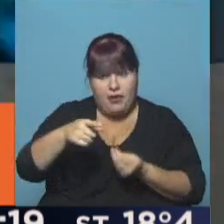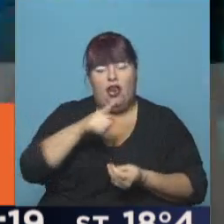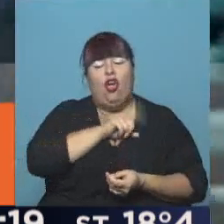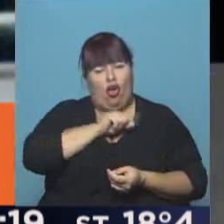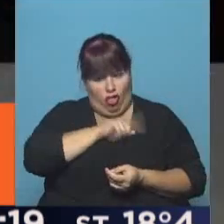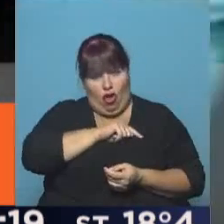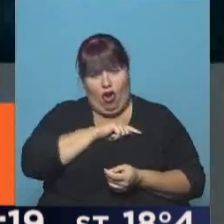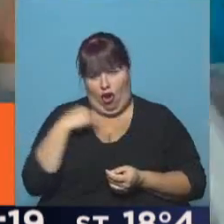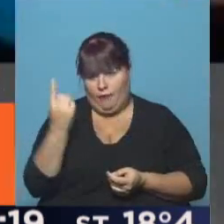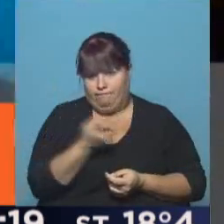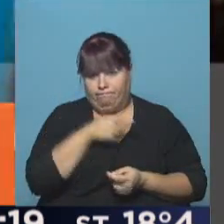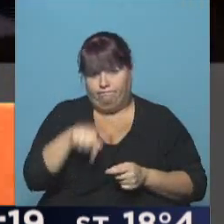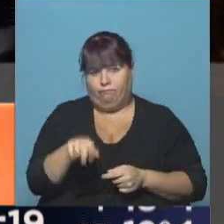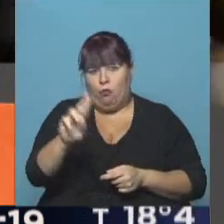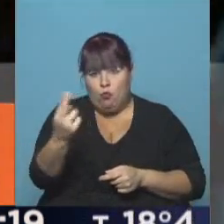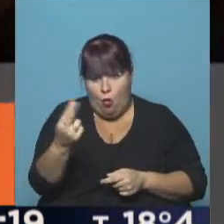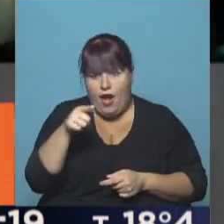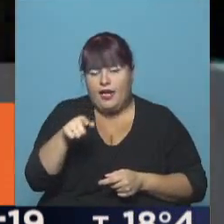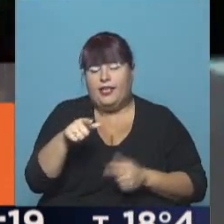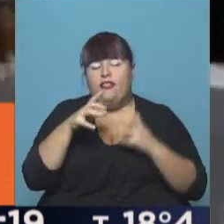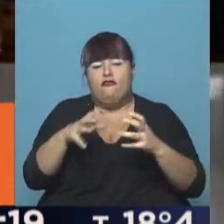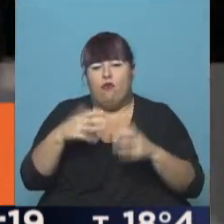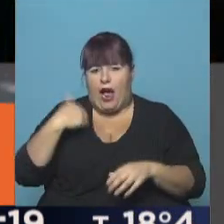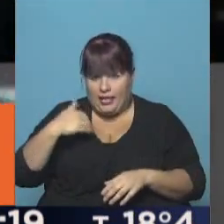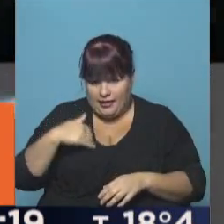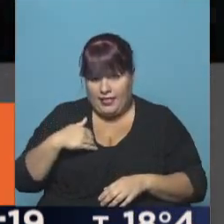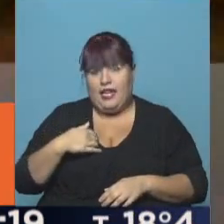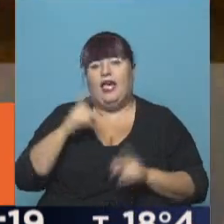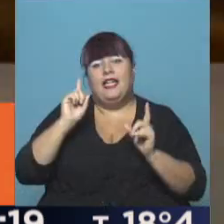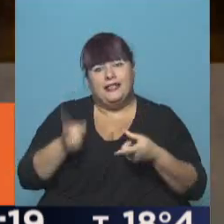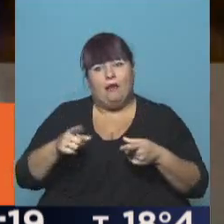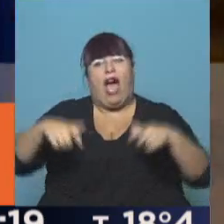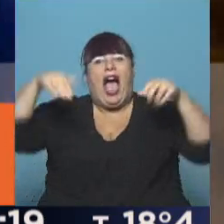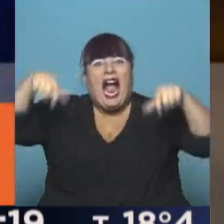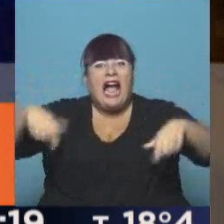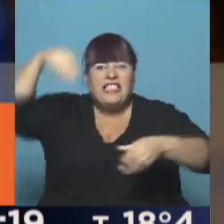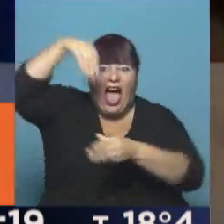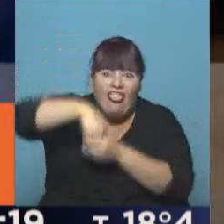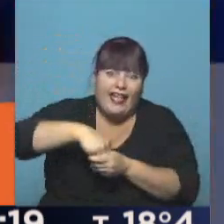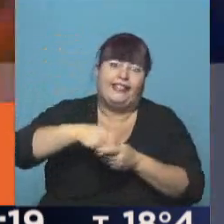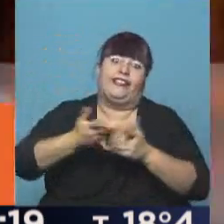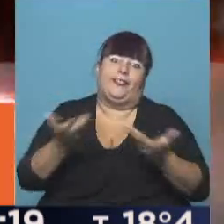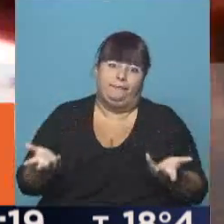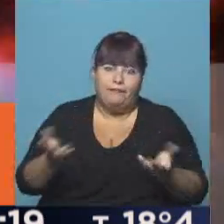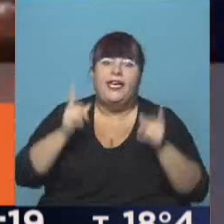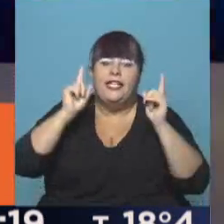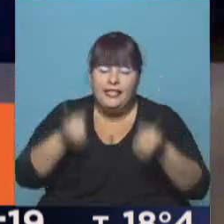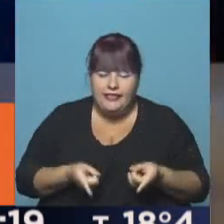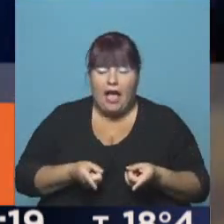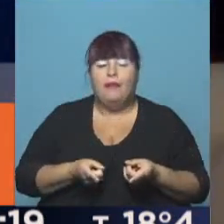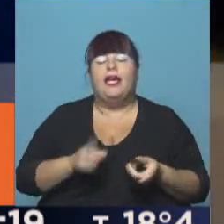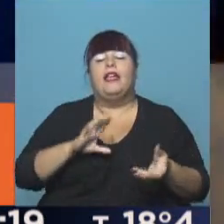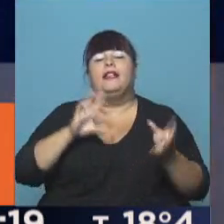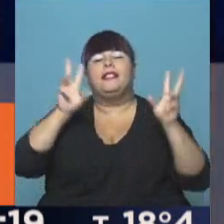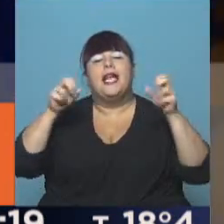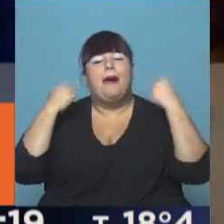el dolor que conlleva esta muerte en el fútbol argentino y dentro de un estadio de fútbol también el aspecto